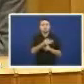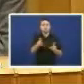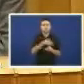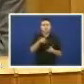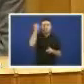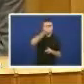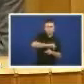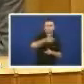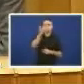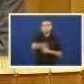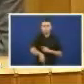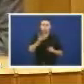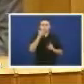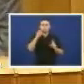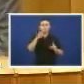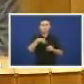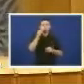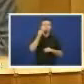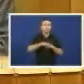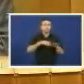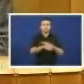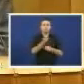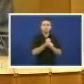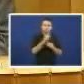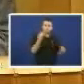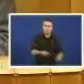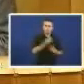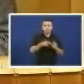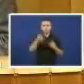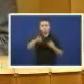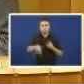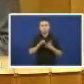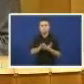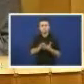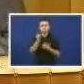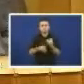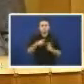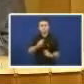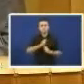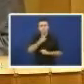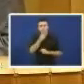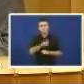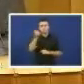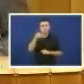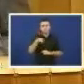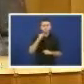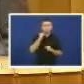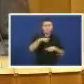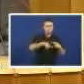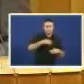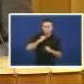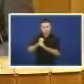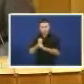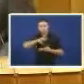mulleres no seu acceso a emprego e con novos servicios e axudas que facilitan a conciliación entre a vida familiar e